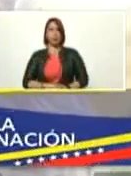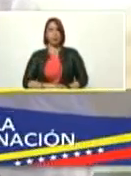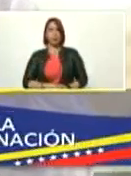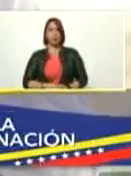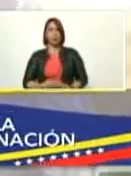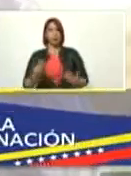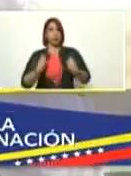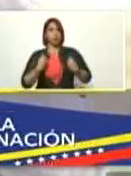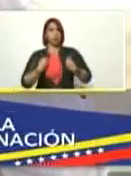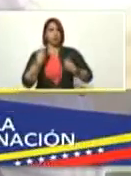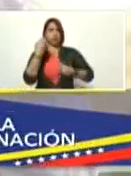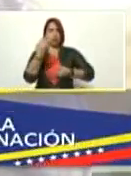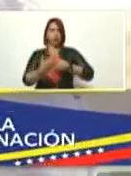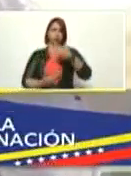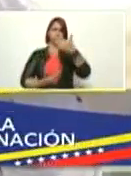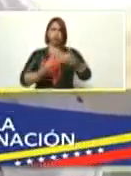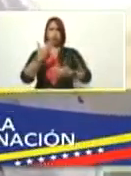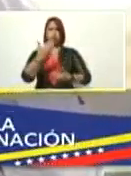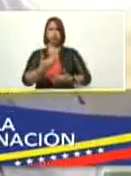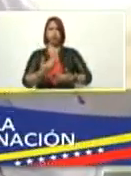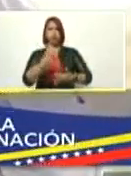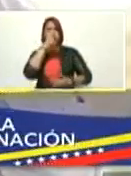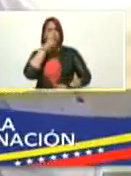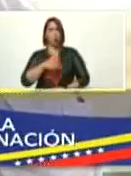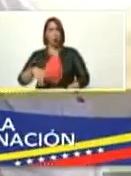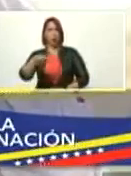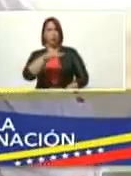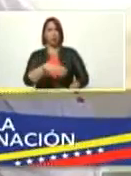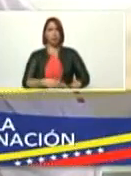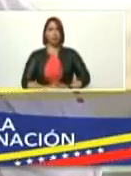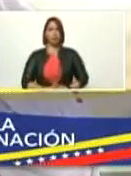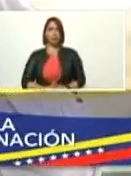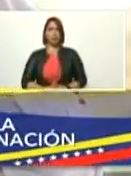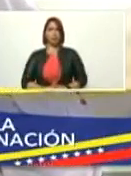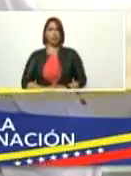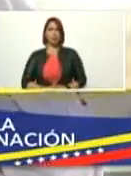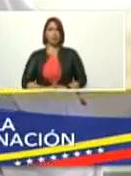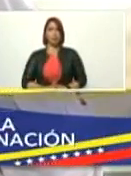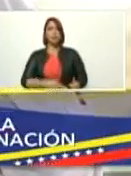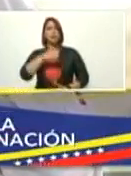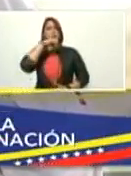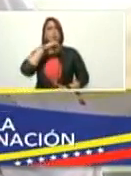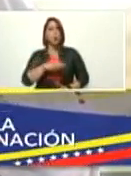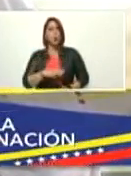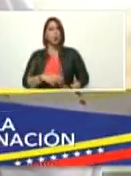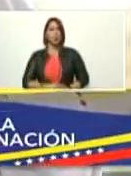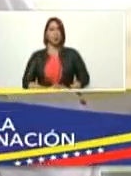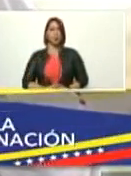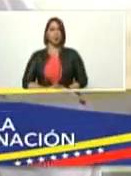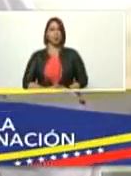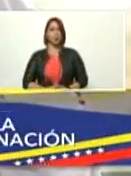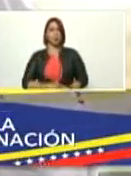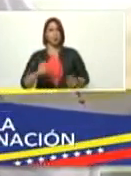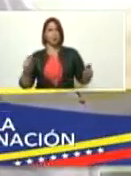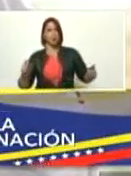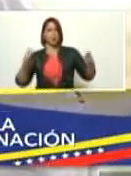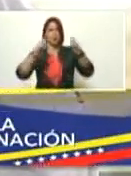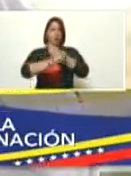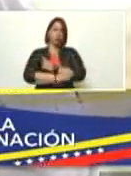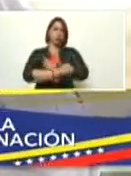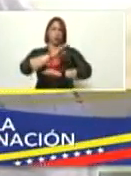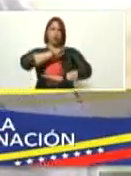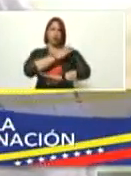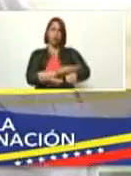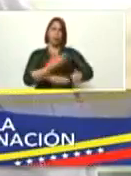en la vida cotidiana del pueblo. La historia se convirtió en